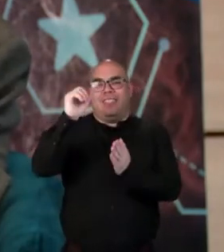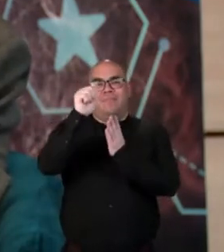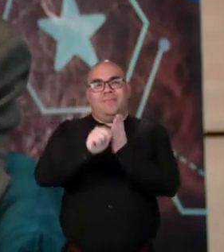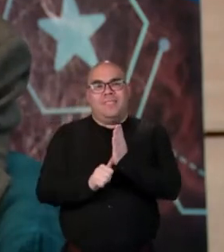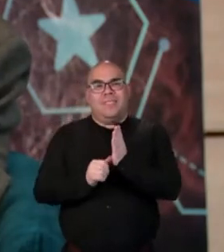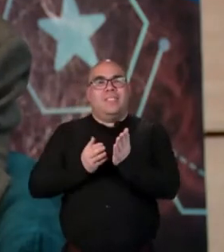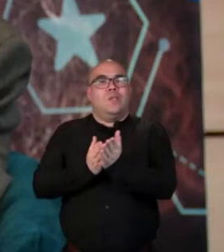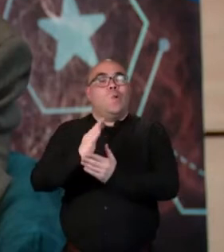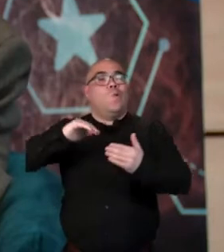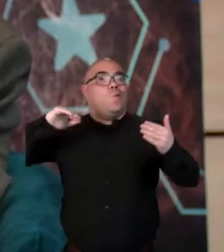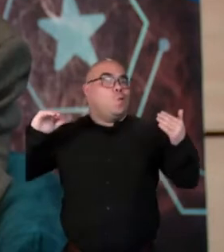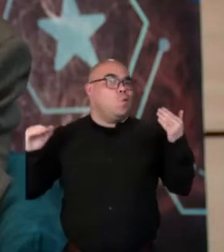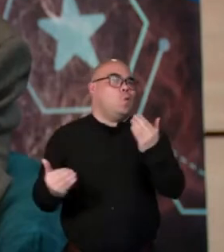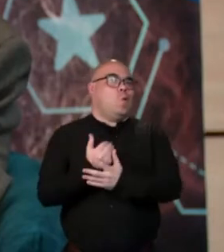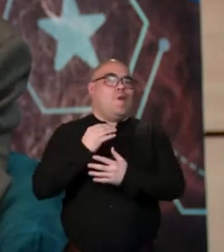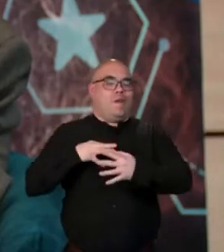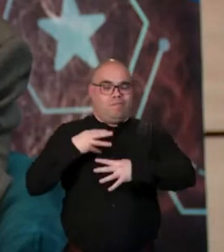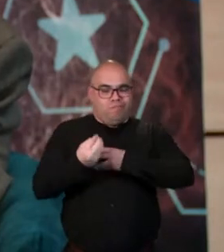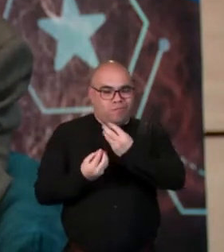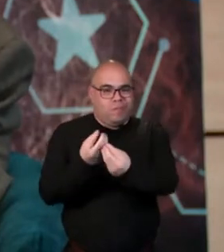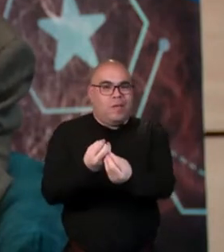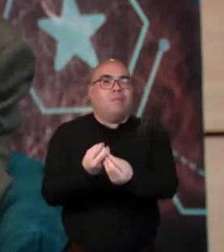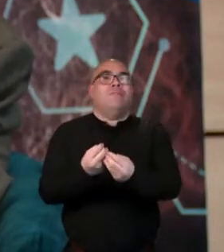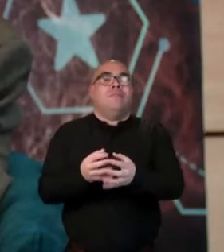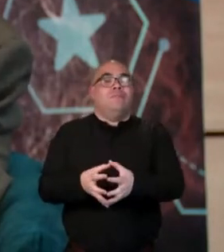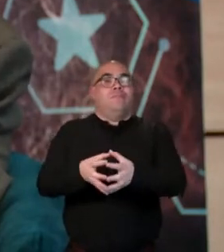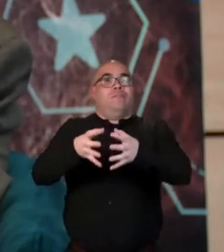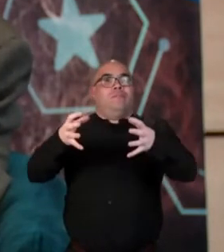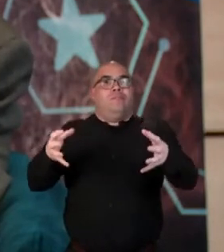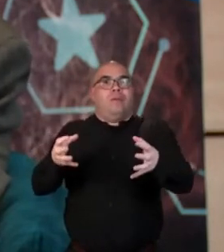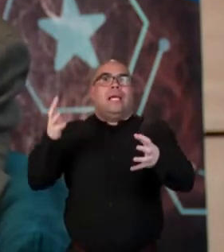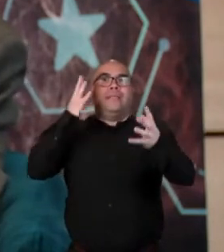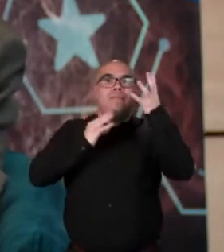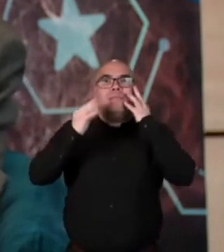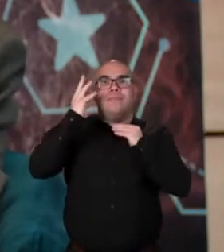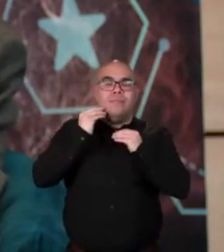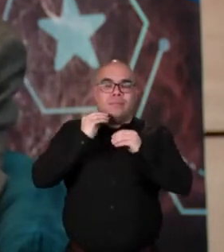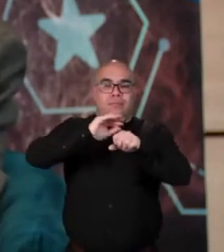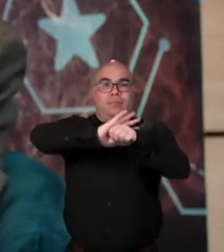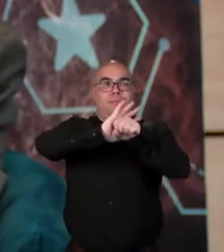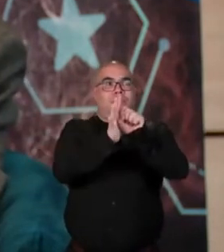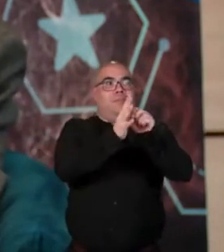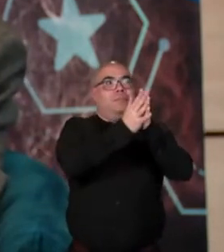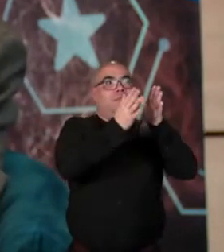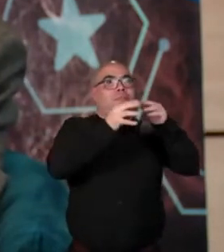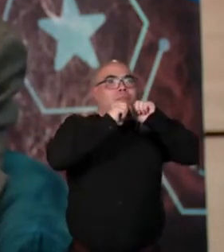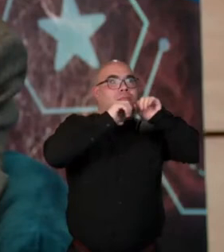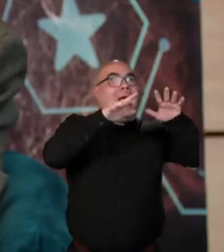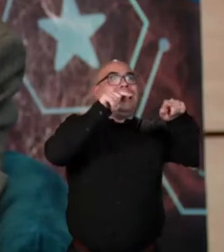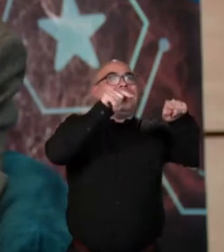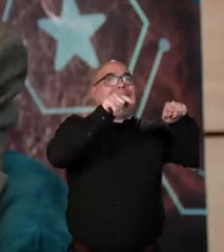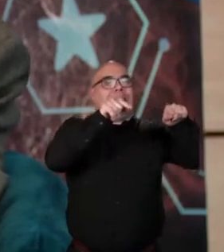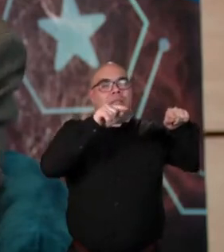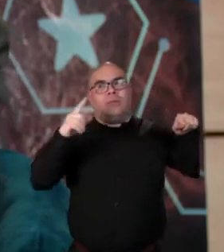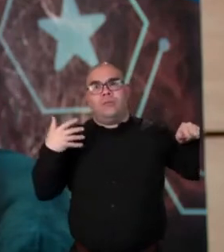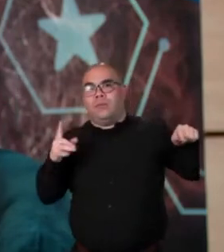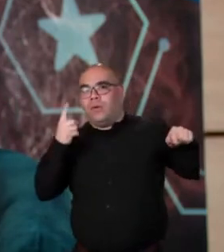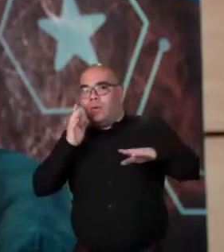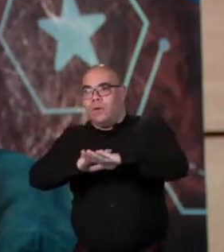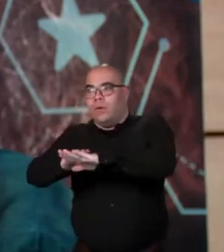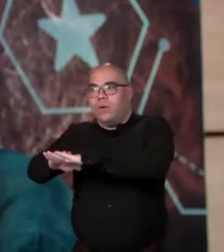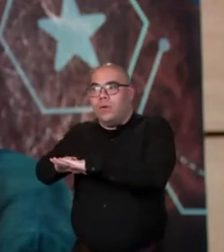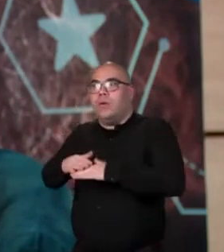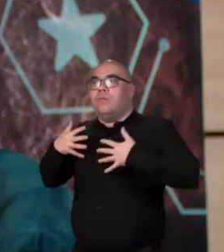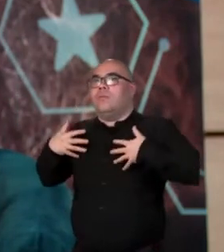traen un cúmulo de experiencias y la pandemia lo que hizo fue colocarlas en primer la primera línea ya no podemos dejar las